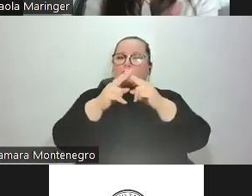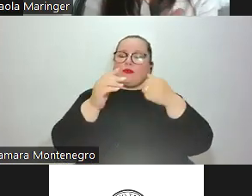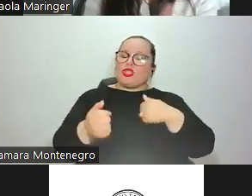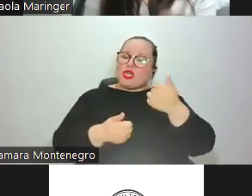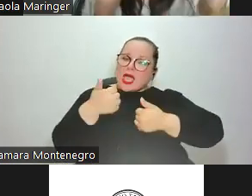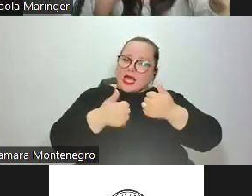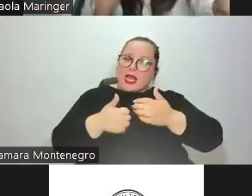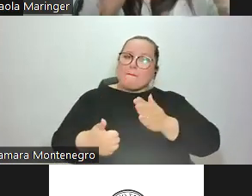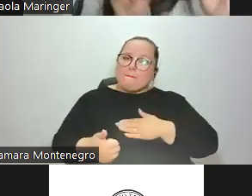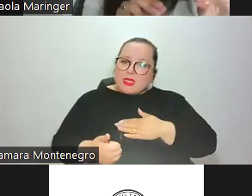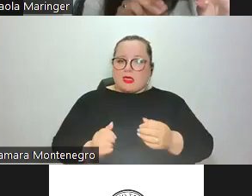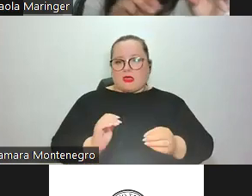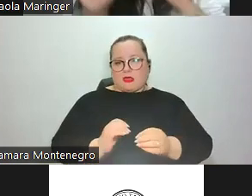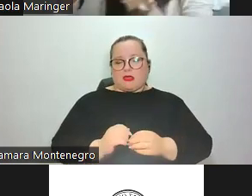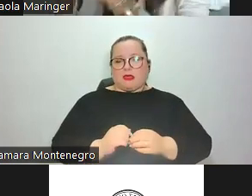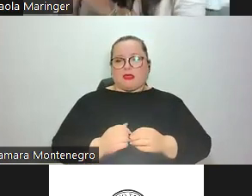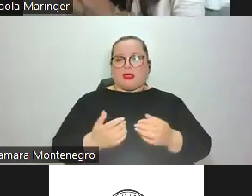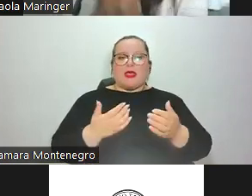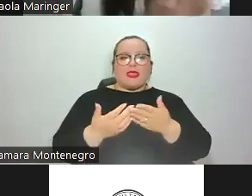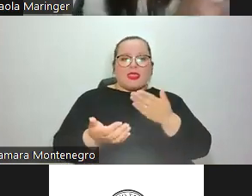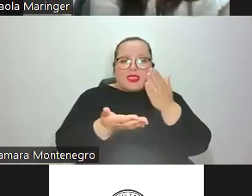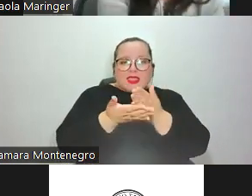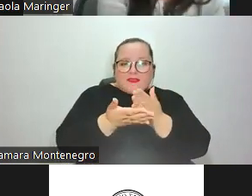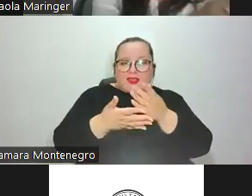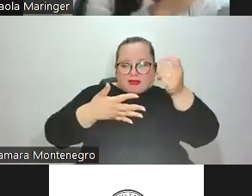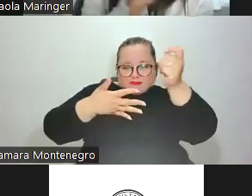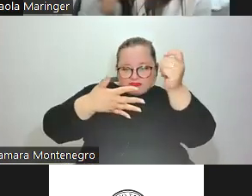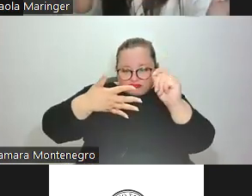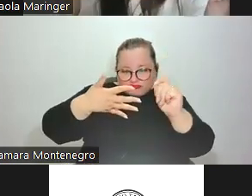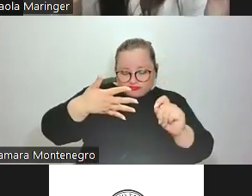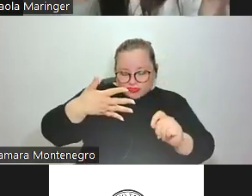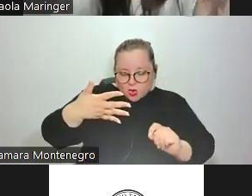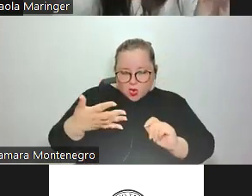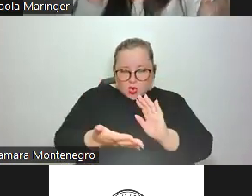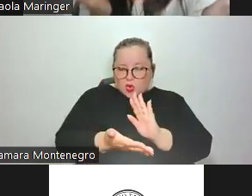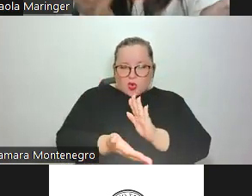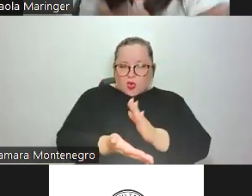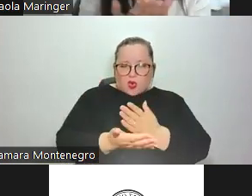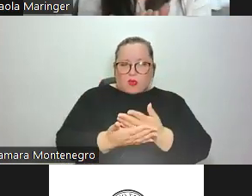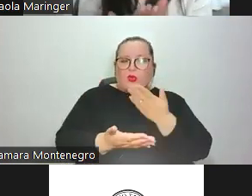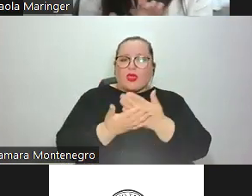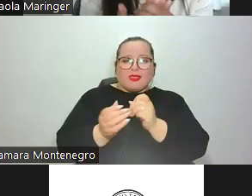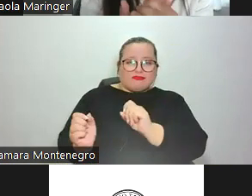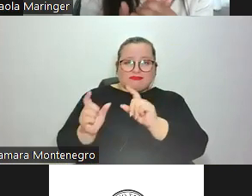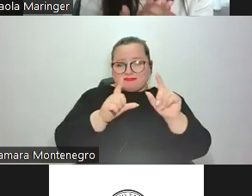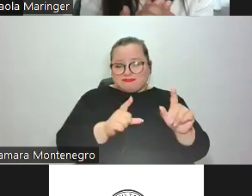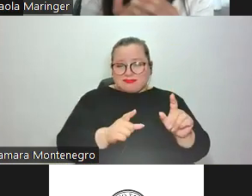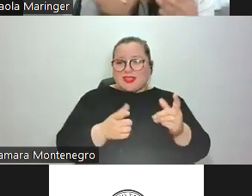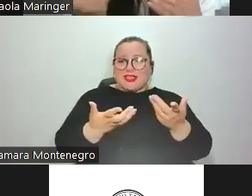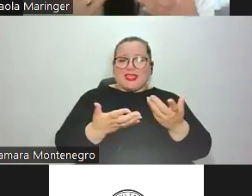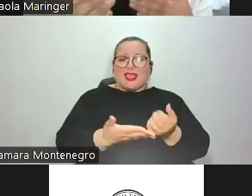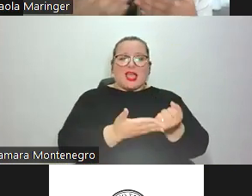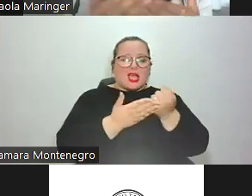que evaluar dónde, justamente cuando pasemos a la otra columna, qué nos van